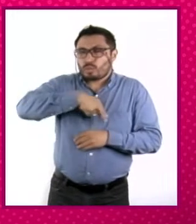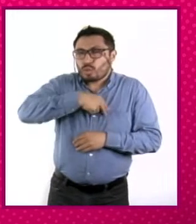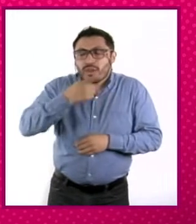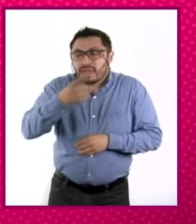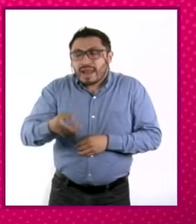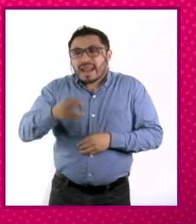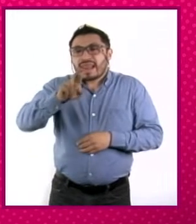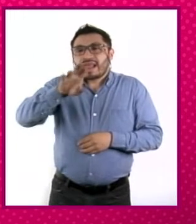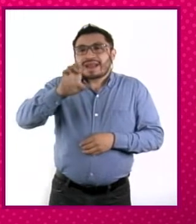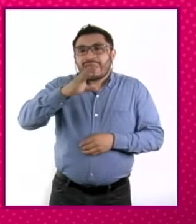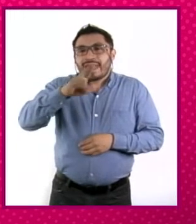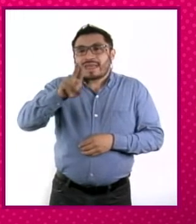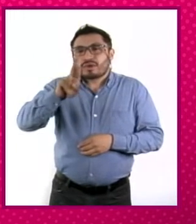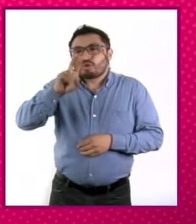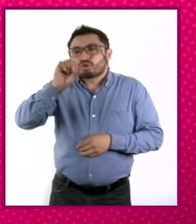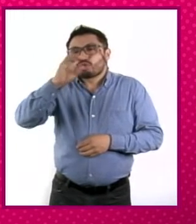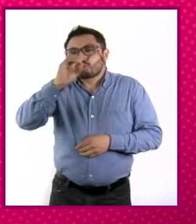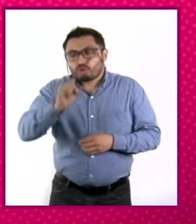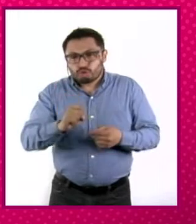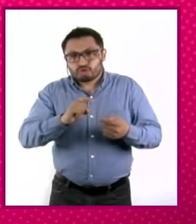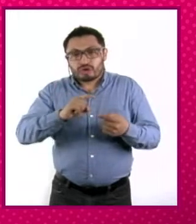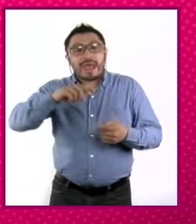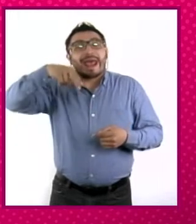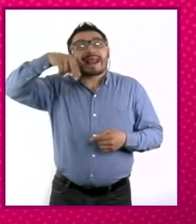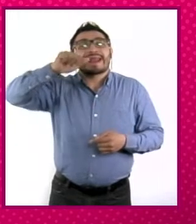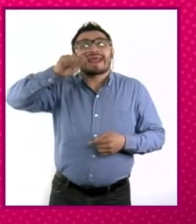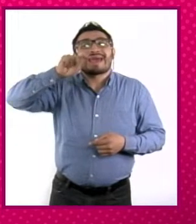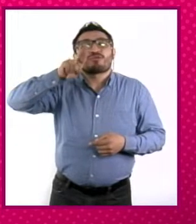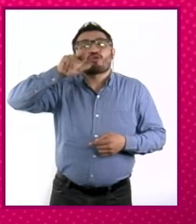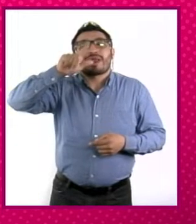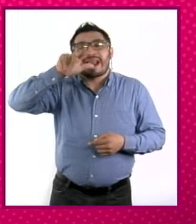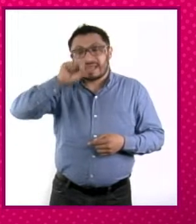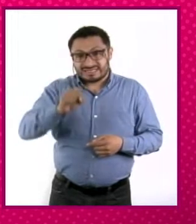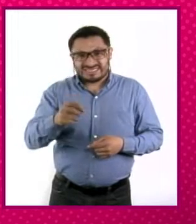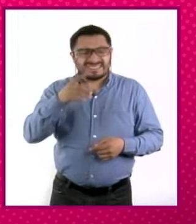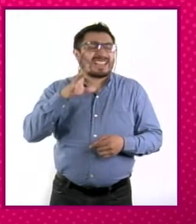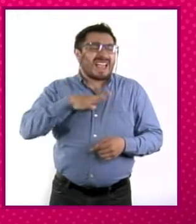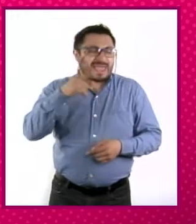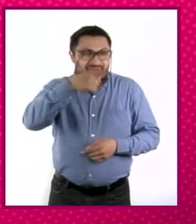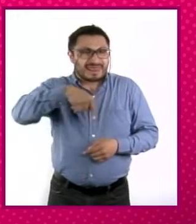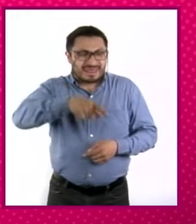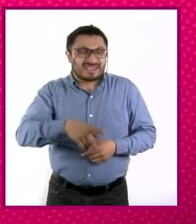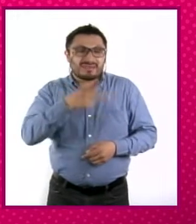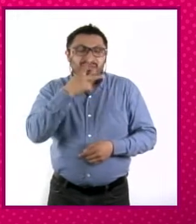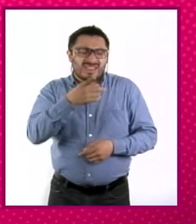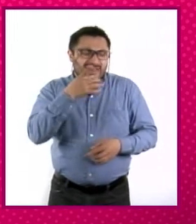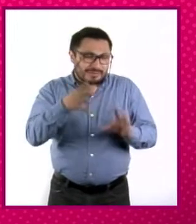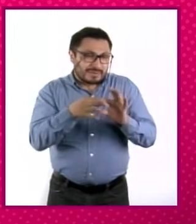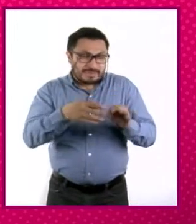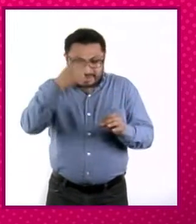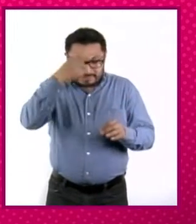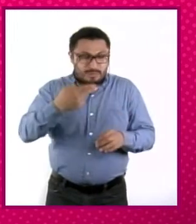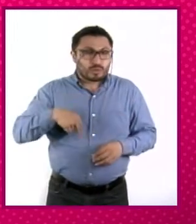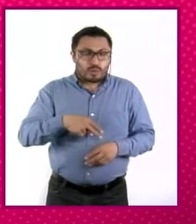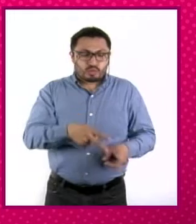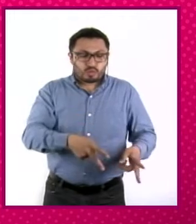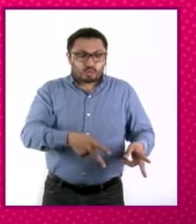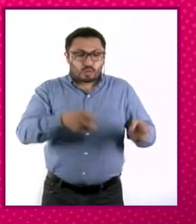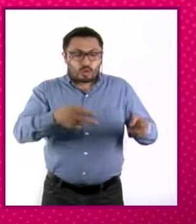que podemos de veras llamar genocidio. Hubo matanzas de apaches en la parte de